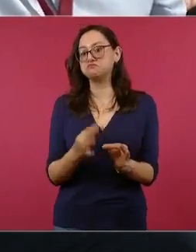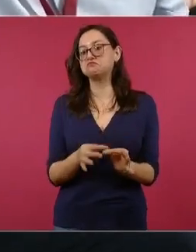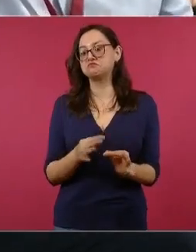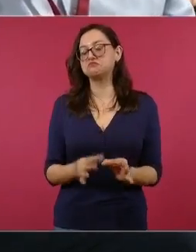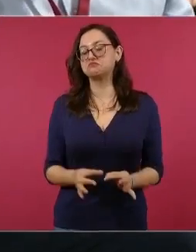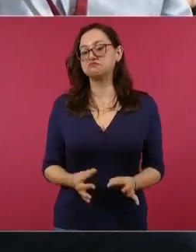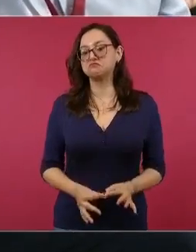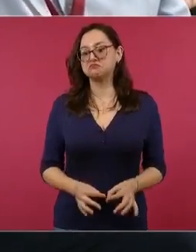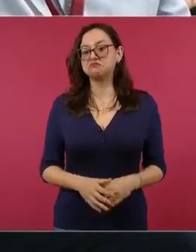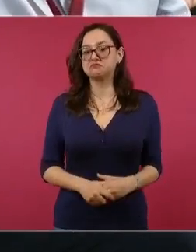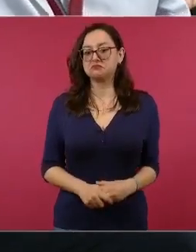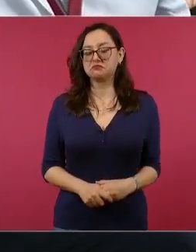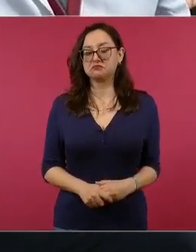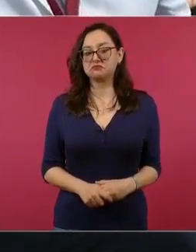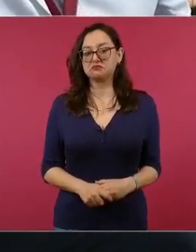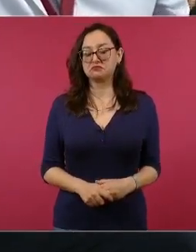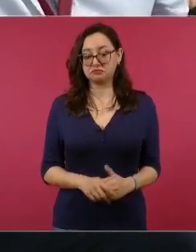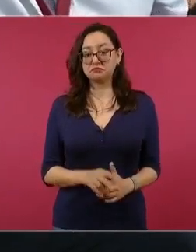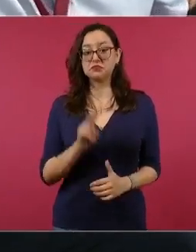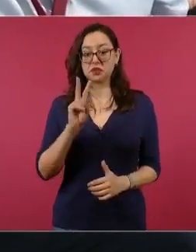al prójimo.